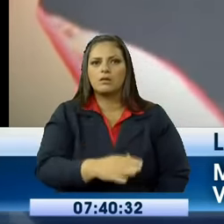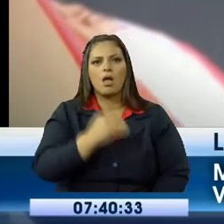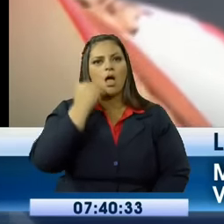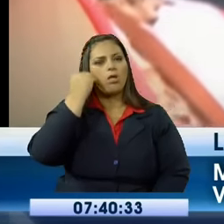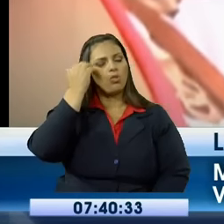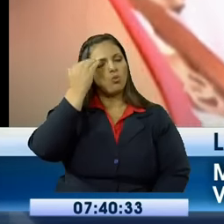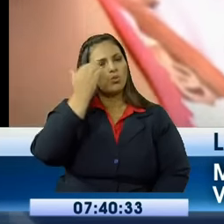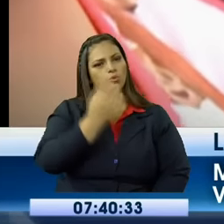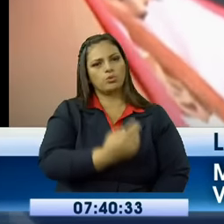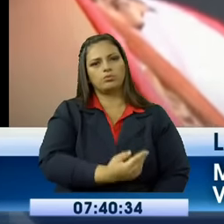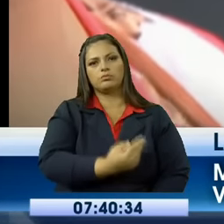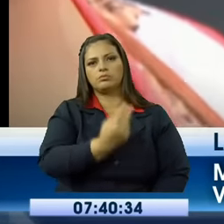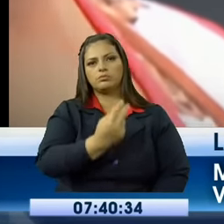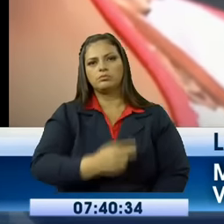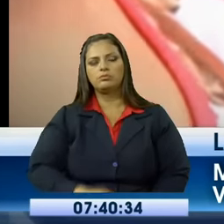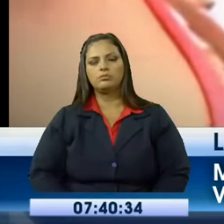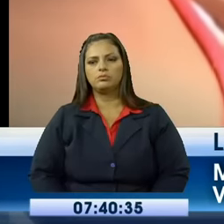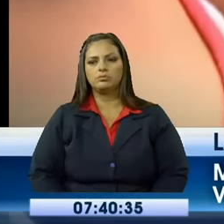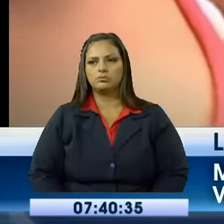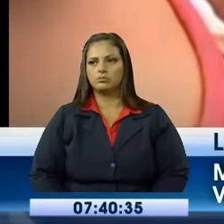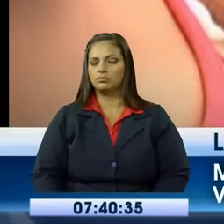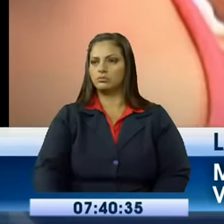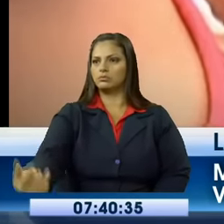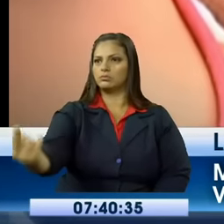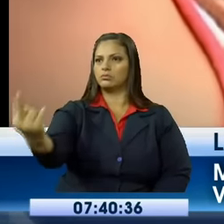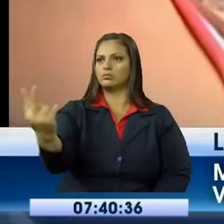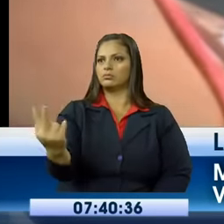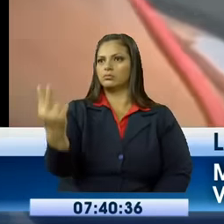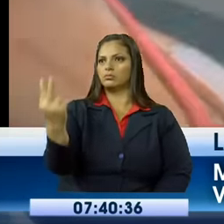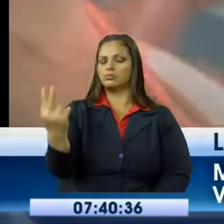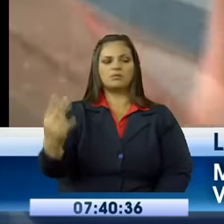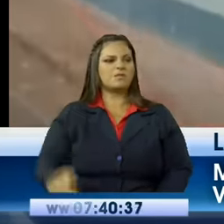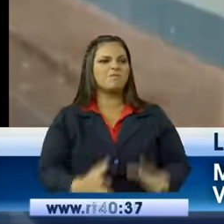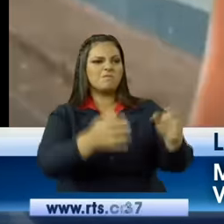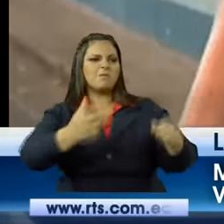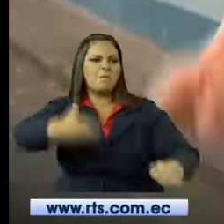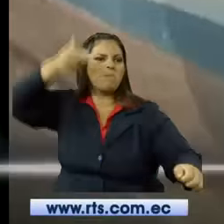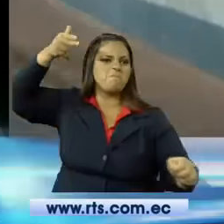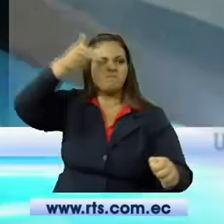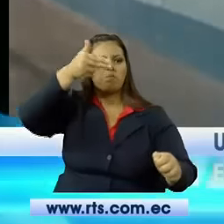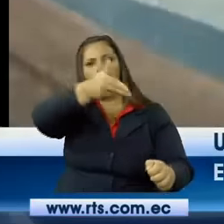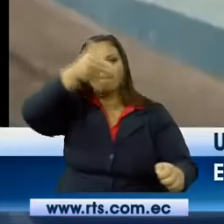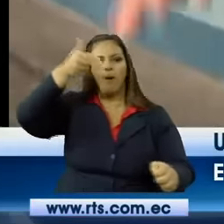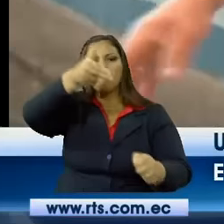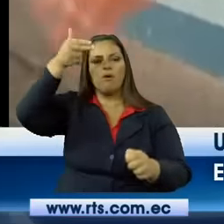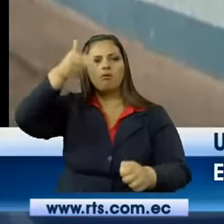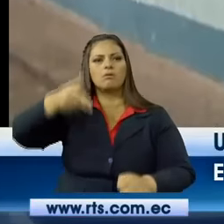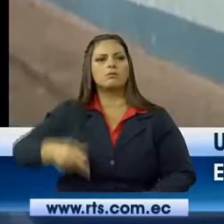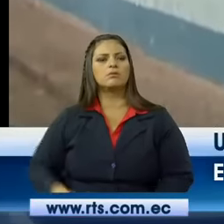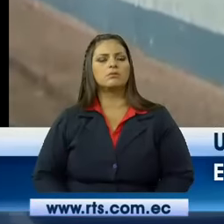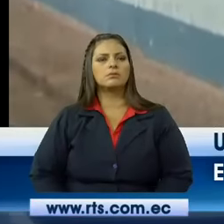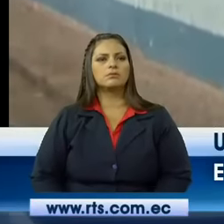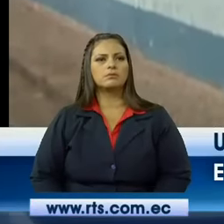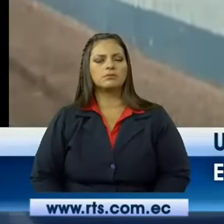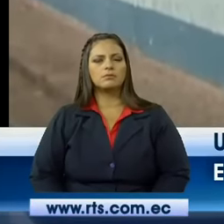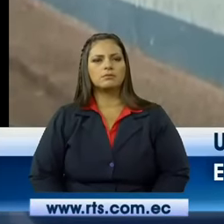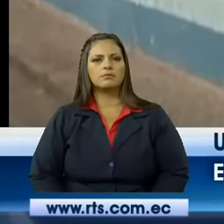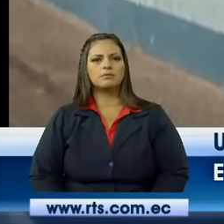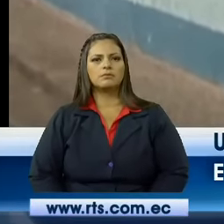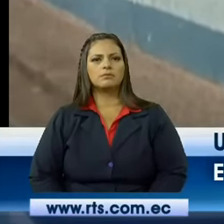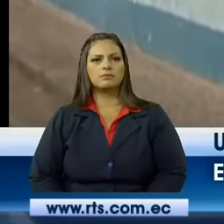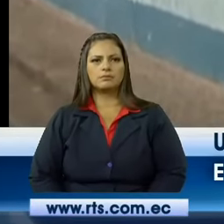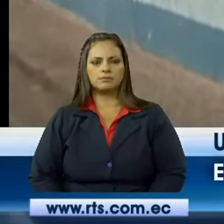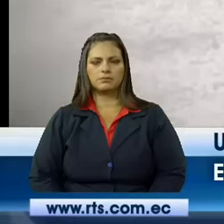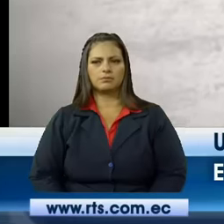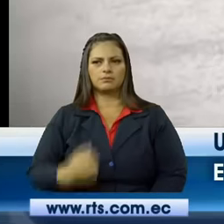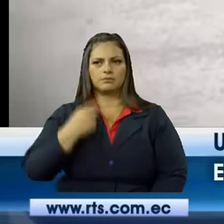directamente a matar, o sea, de una, boom, boom, boom, a un. Nosotros justo yo estaba aquí parado cuando ellos venían por aquí, ya venían